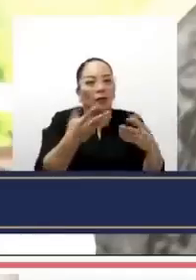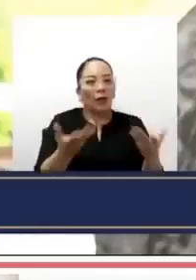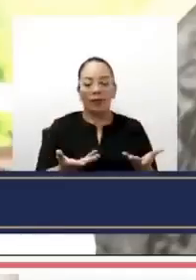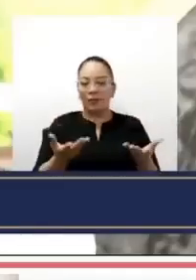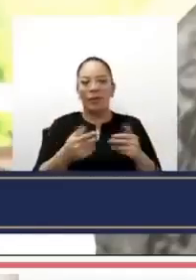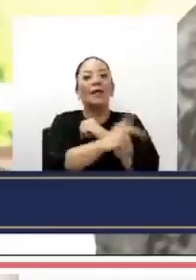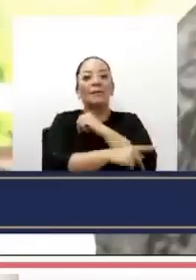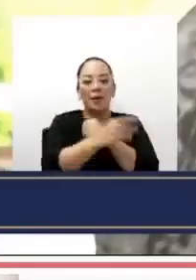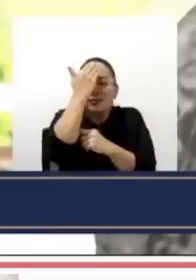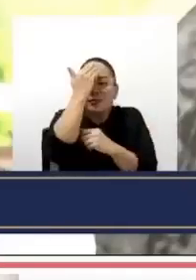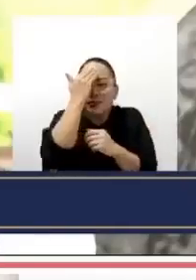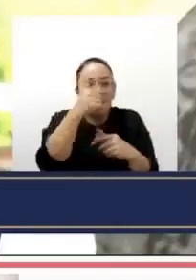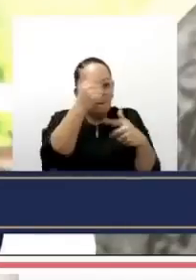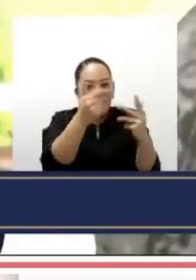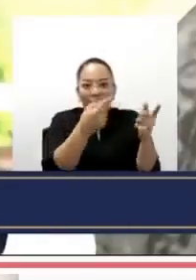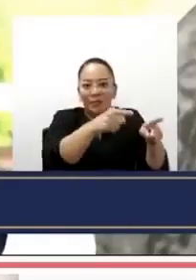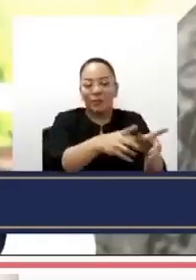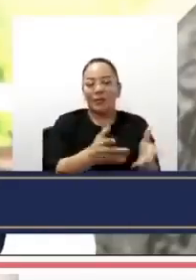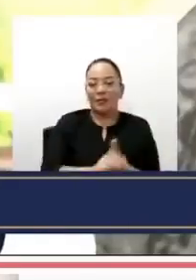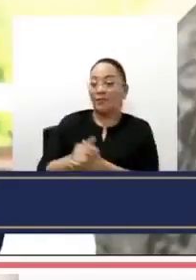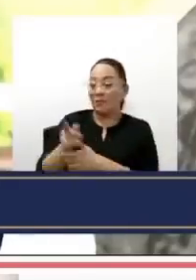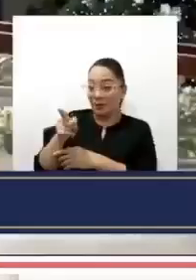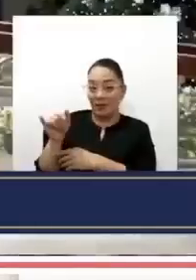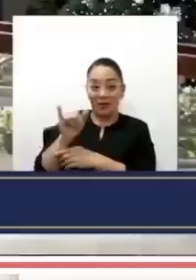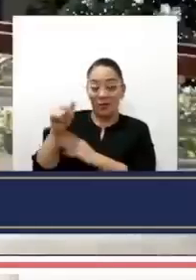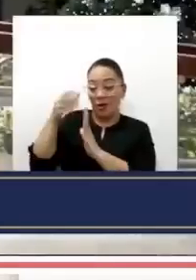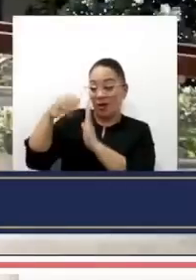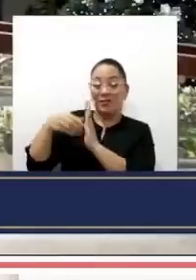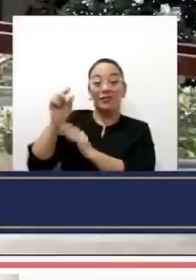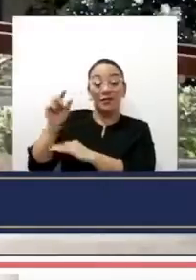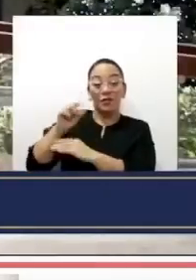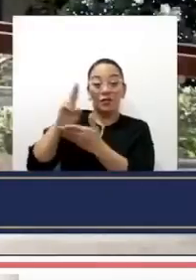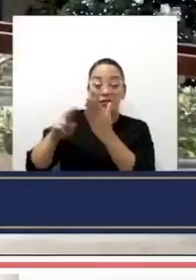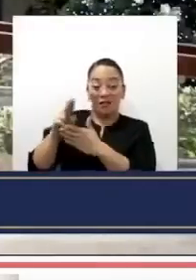el país se entere de esto. Y ese es el mismo semanario Universidad